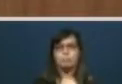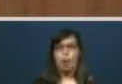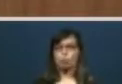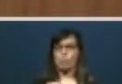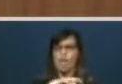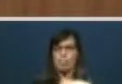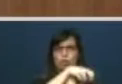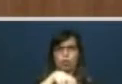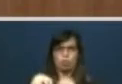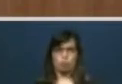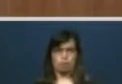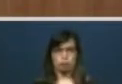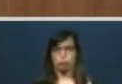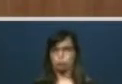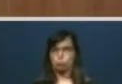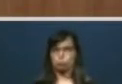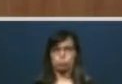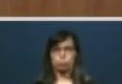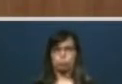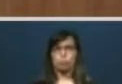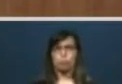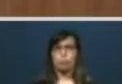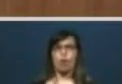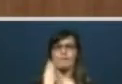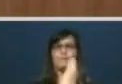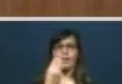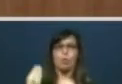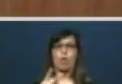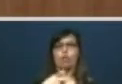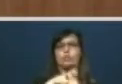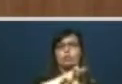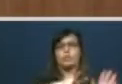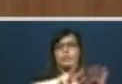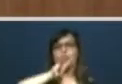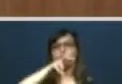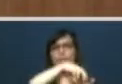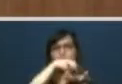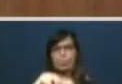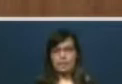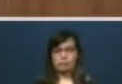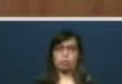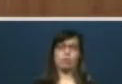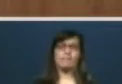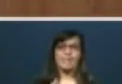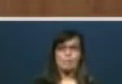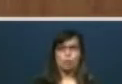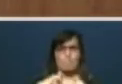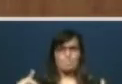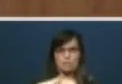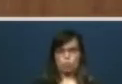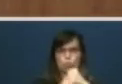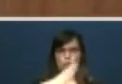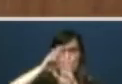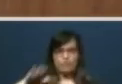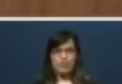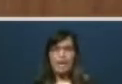través de contratos programa figura implantada en 162 centros que alcanzarán los 200 al fin de la legislatura que contará en ese mismo plazo